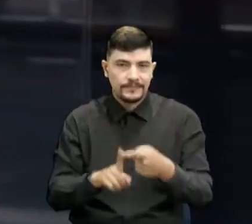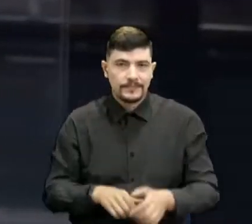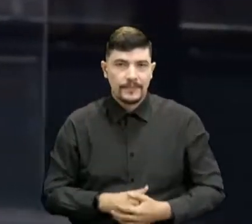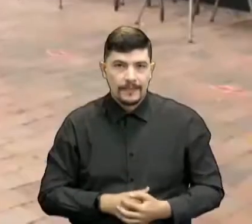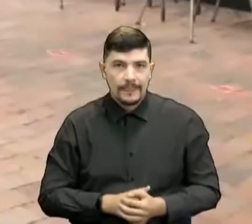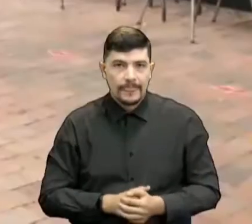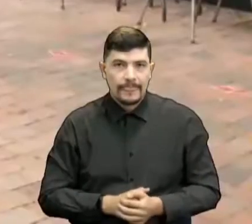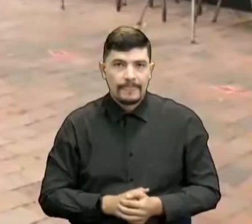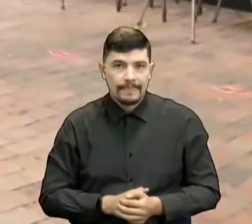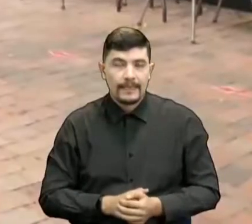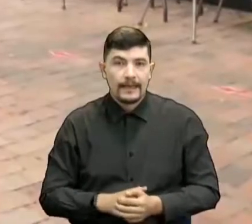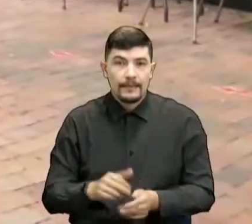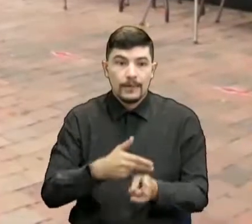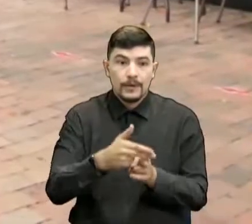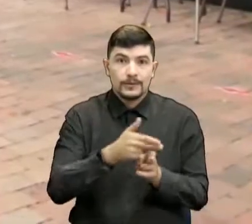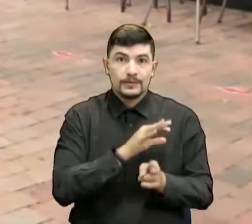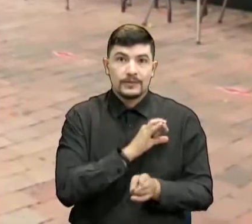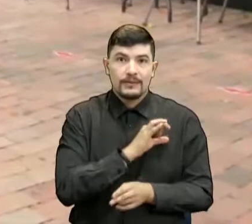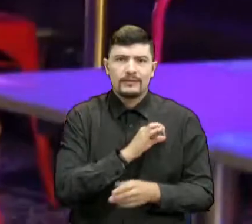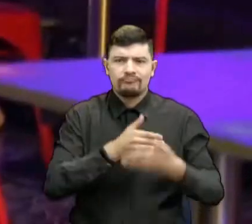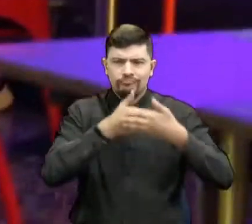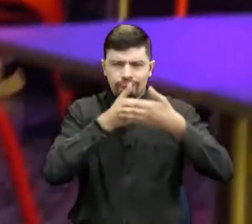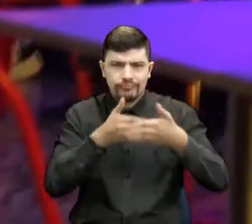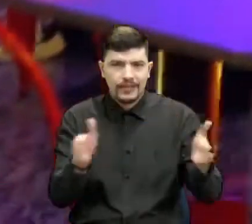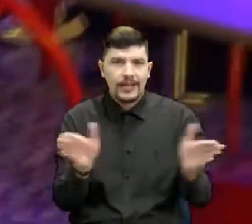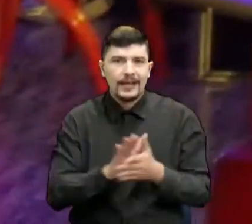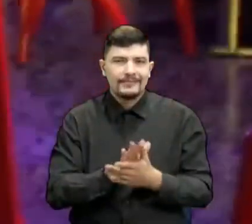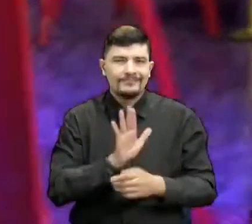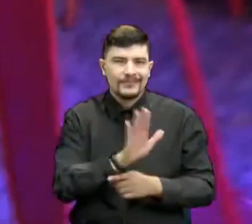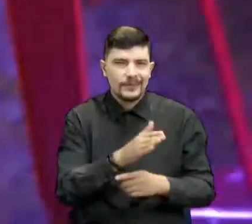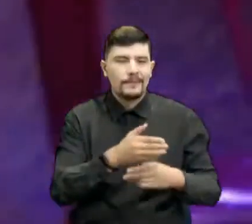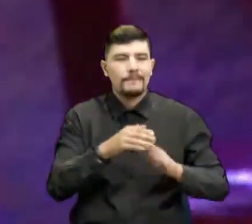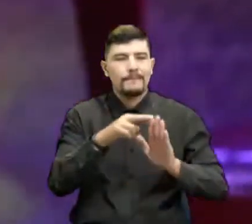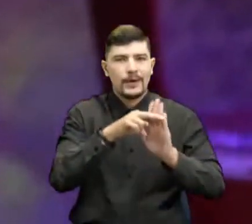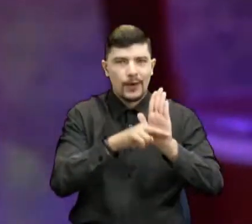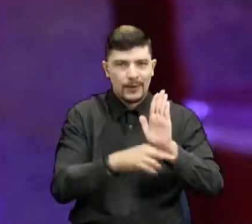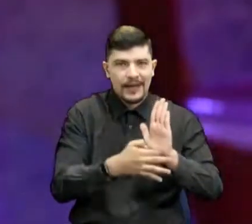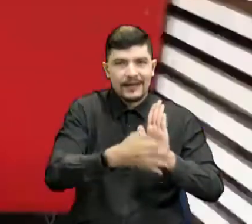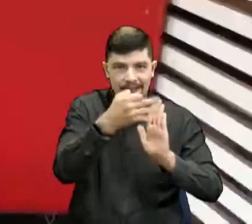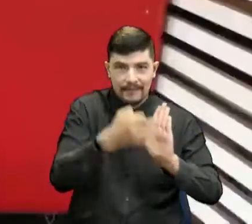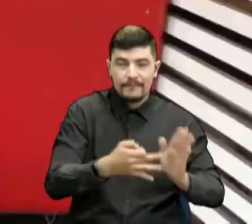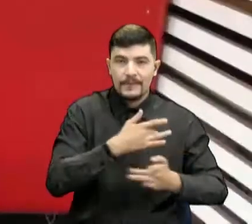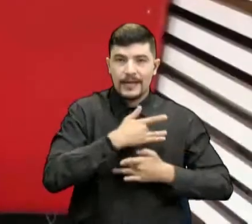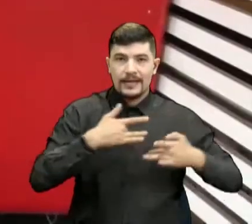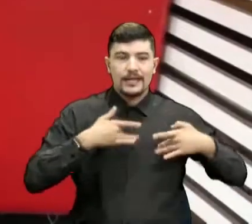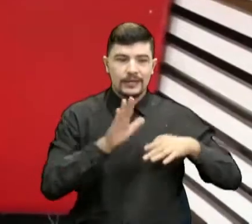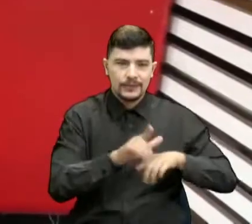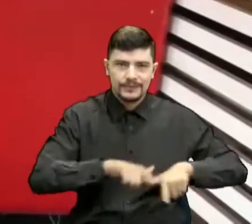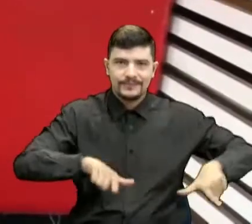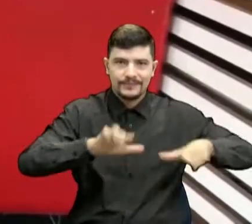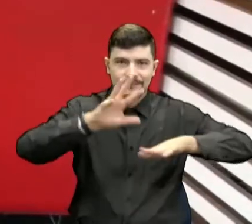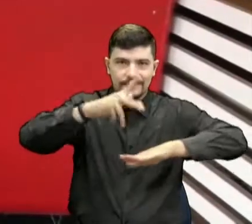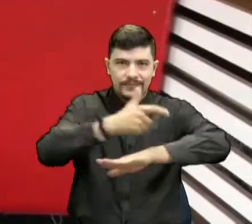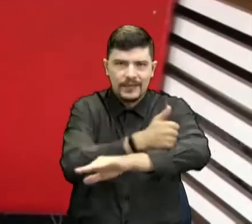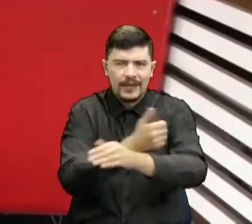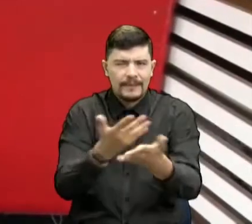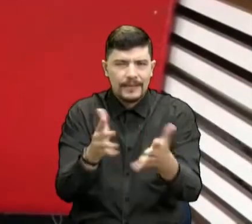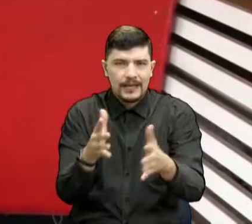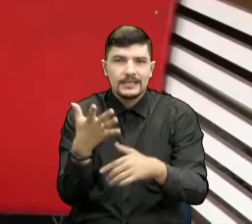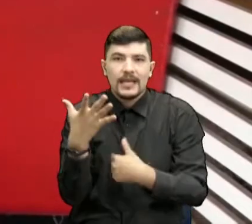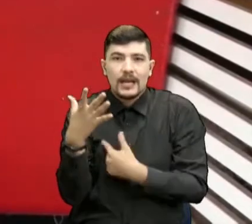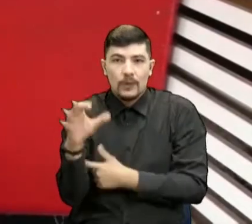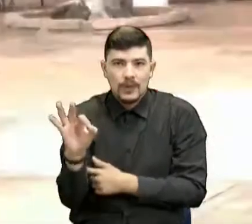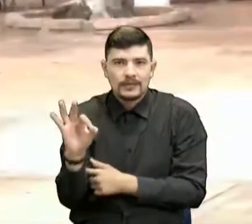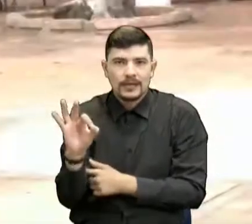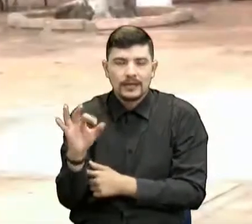fin de semana una simulación de reapertura poniendo en práctica las medidas de bioseguridad. Son cerca de 50 negocios registrados en